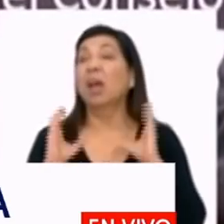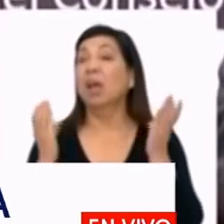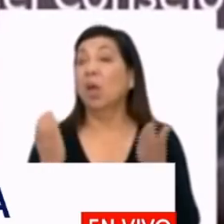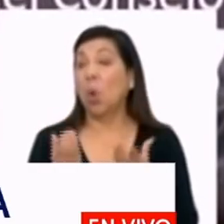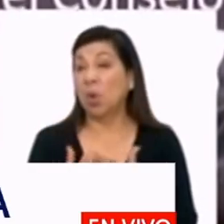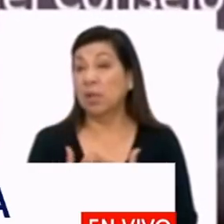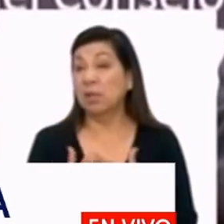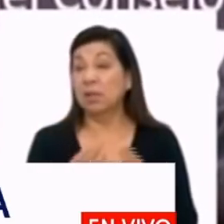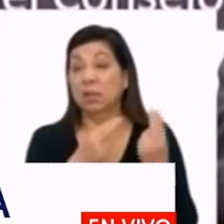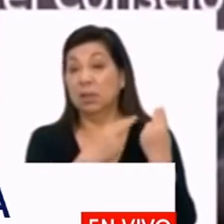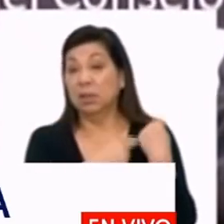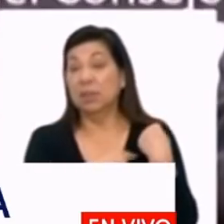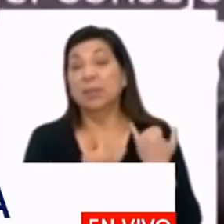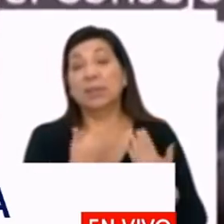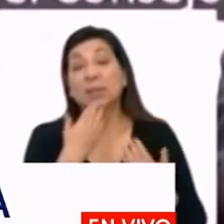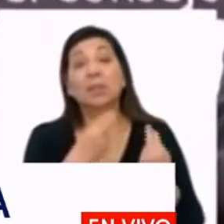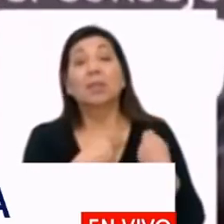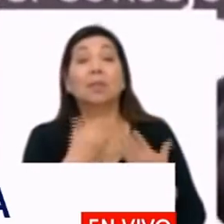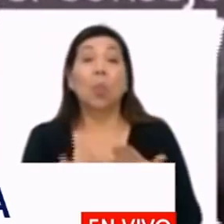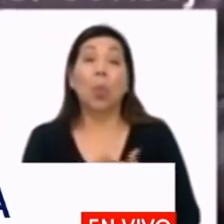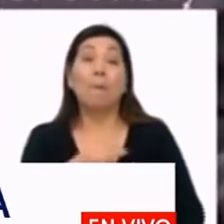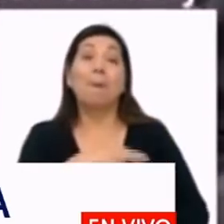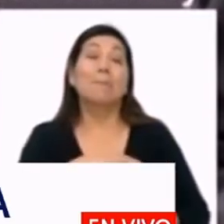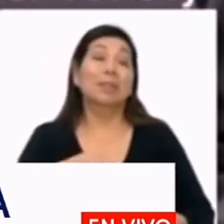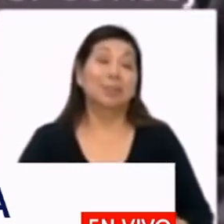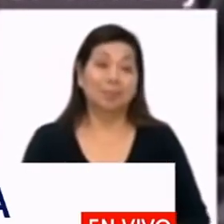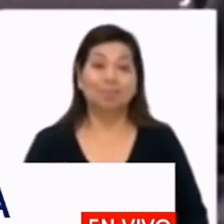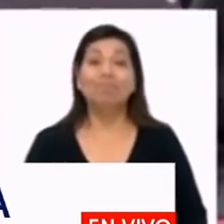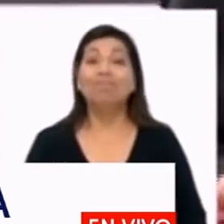¡Exitosa! Muchas gracias. Damos por concluida la conferencia de prensa.